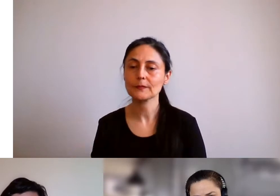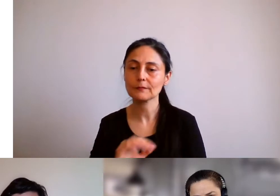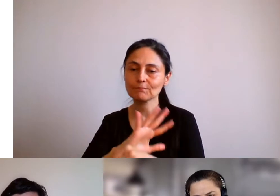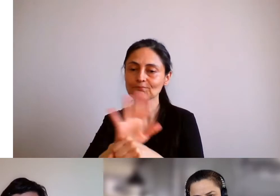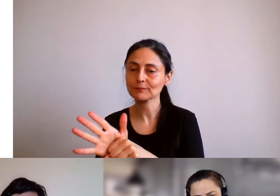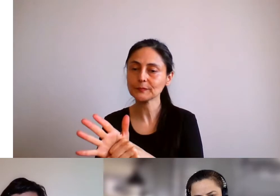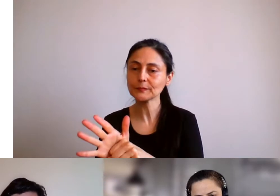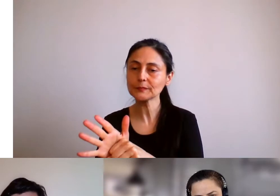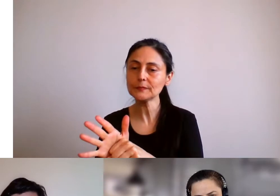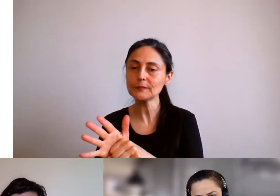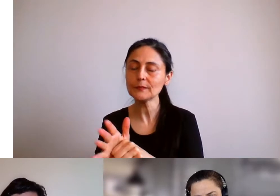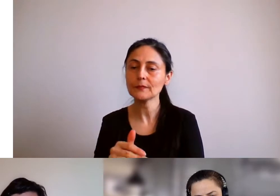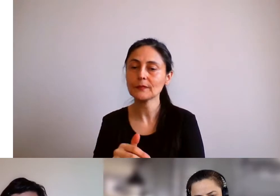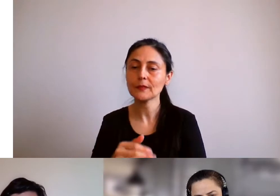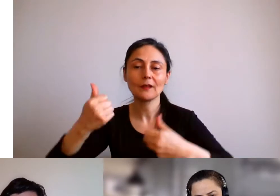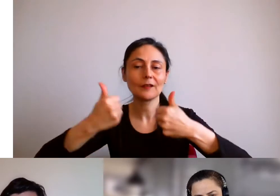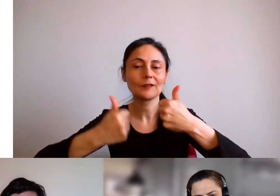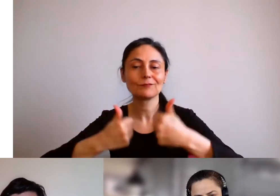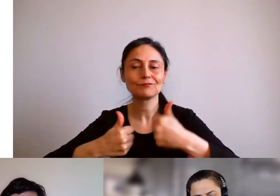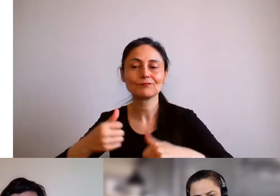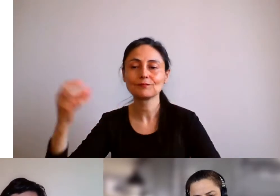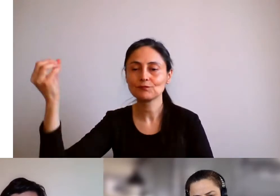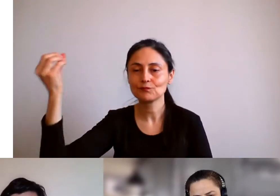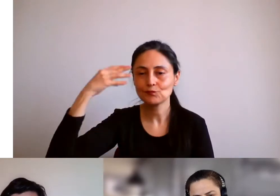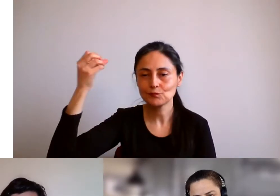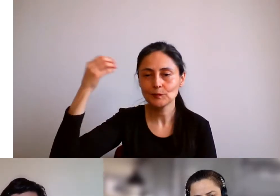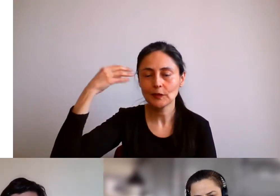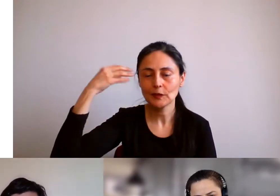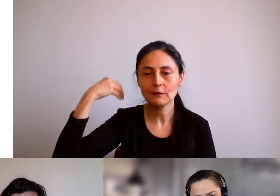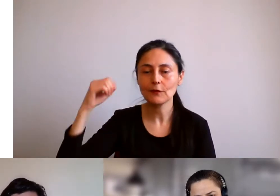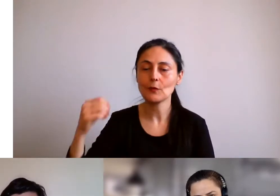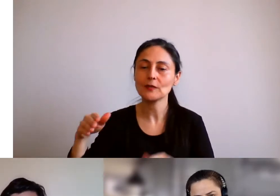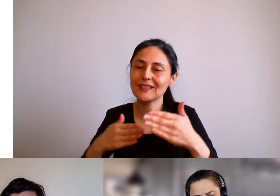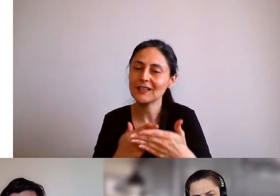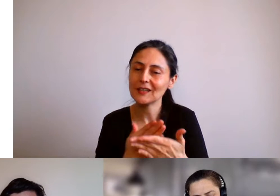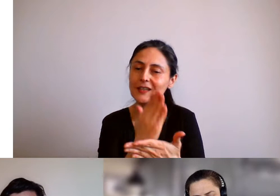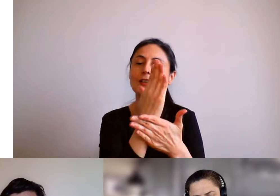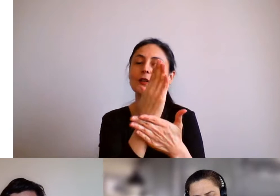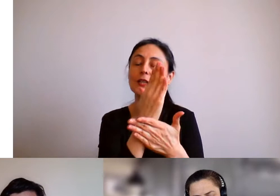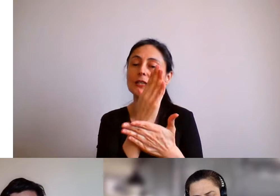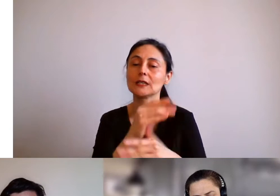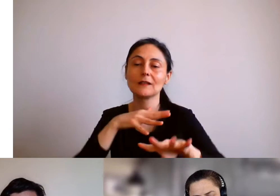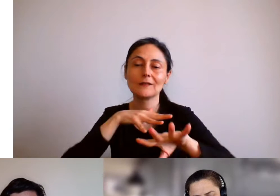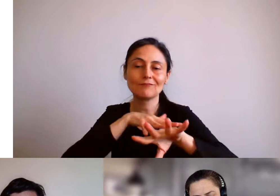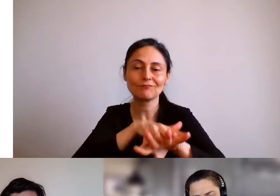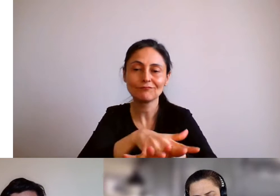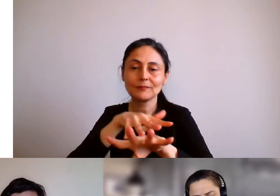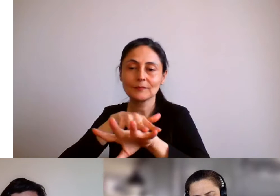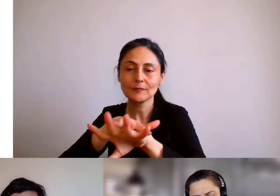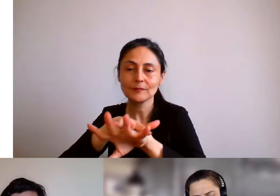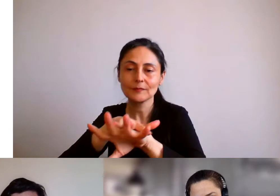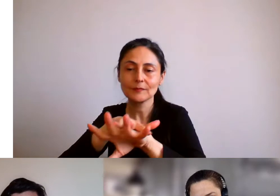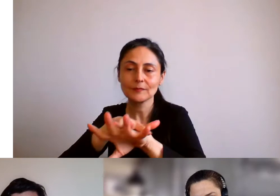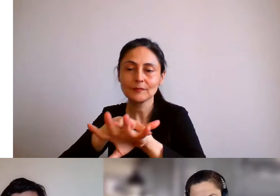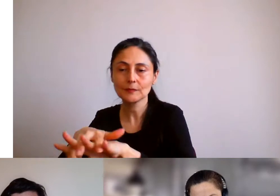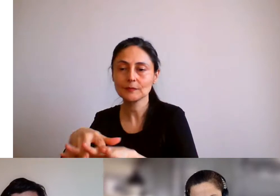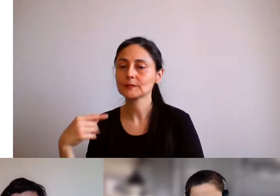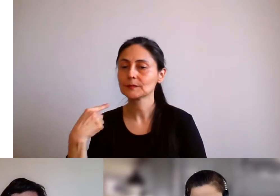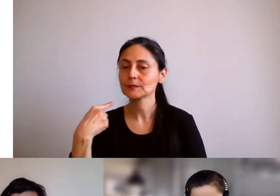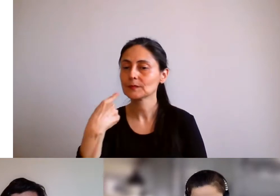formación interdisciplinar desde el origen, tal como señalaba Verónica en su reflexión final, ¿no? Mi pregunta tiene que